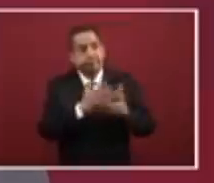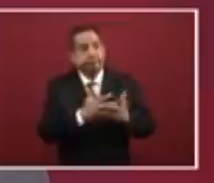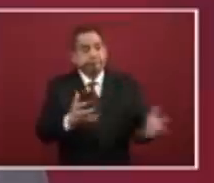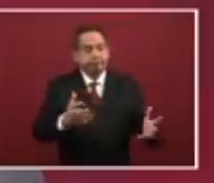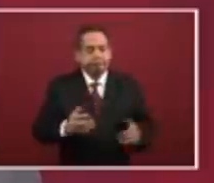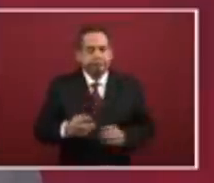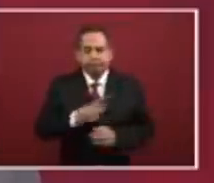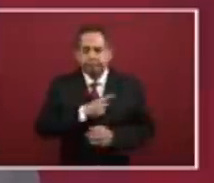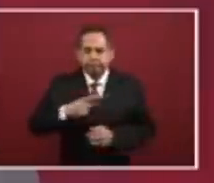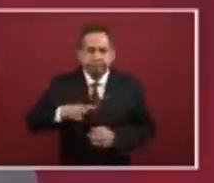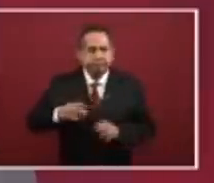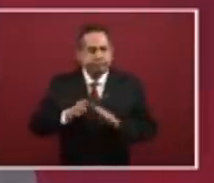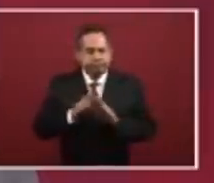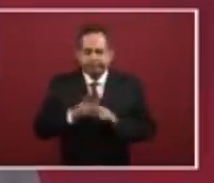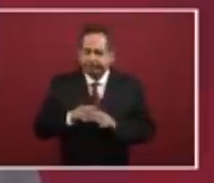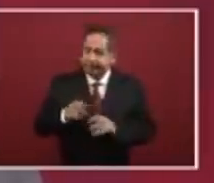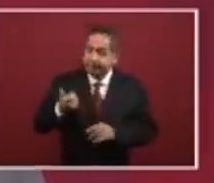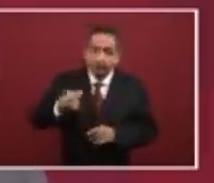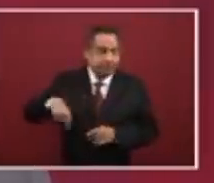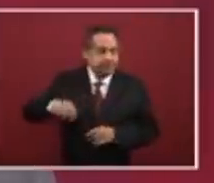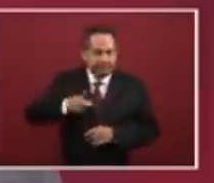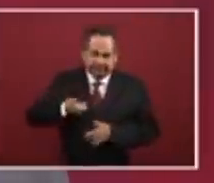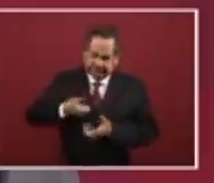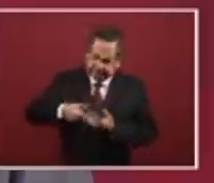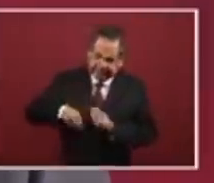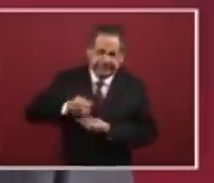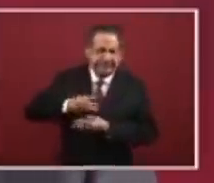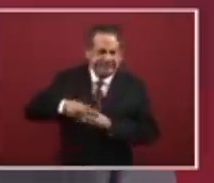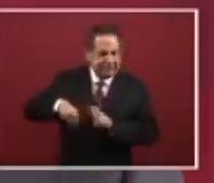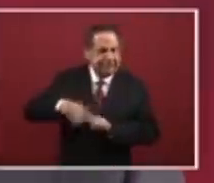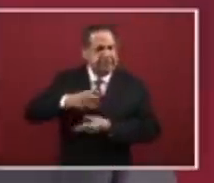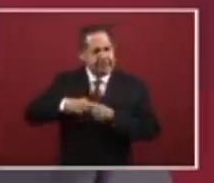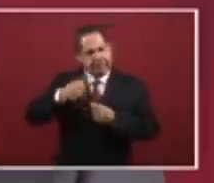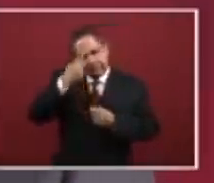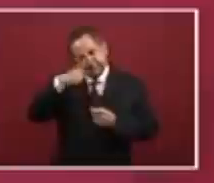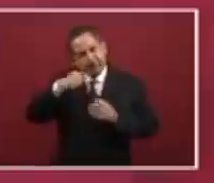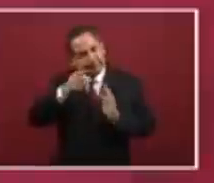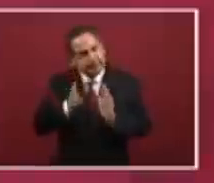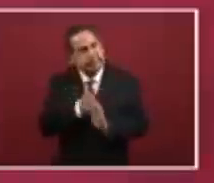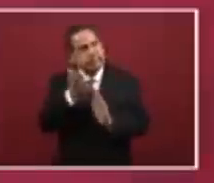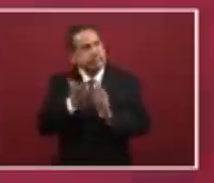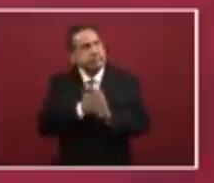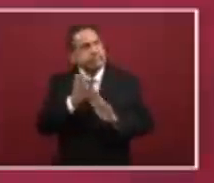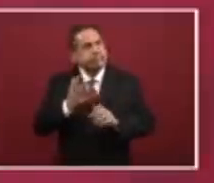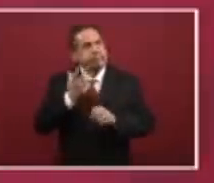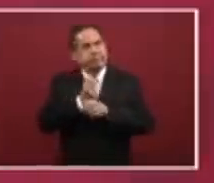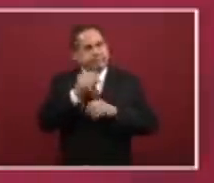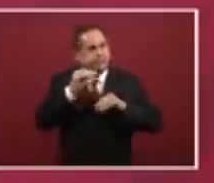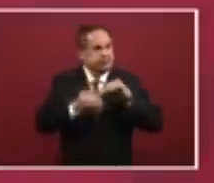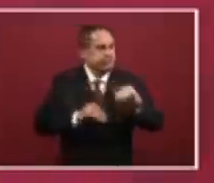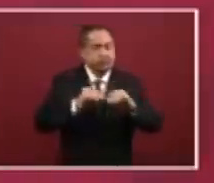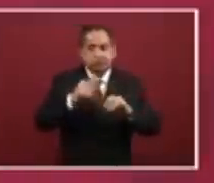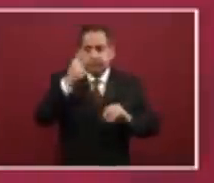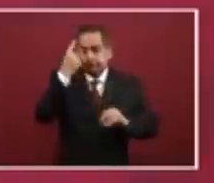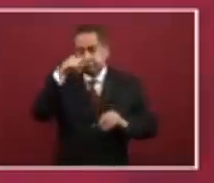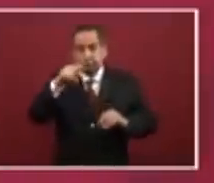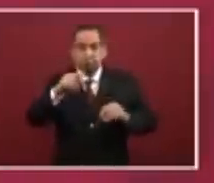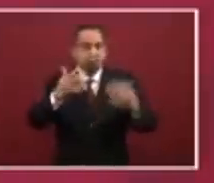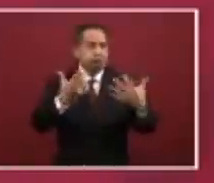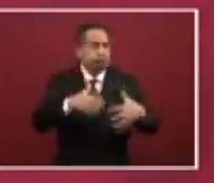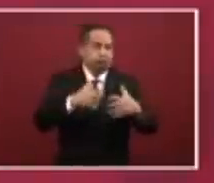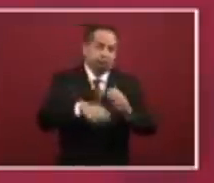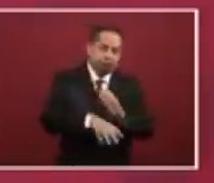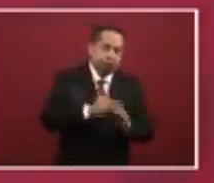Tenemos que lograr la autosuficiencia en la producción